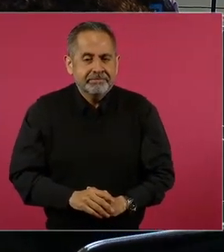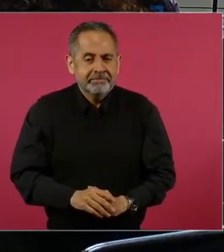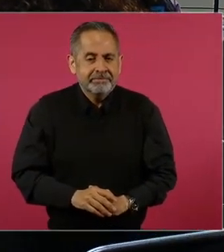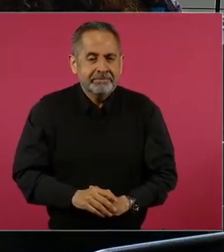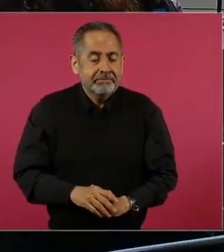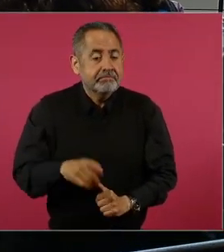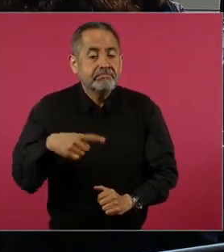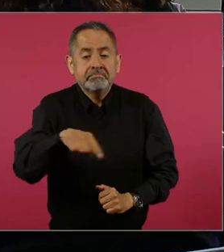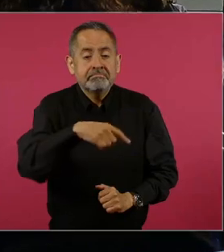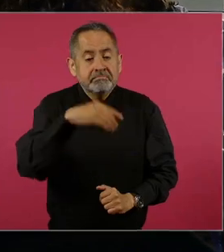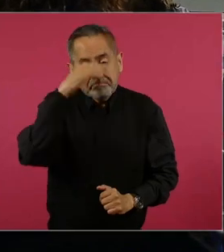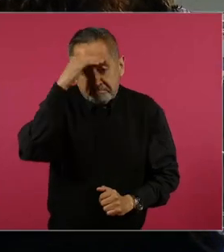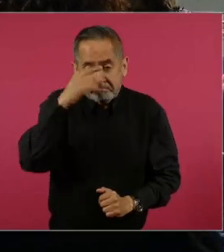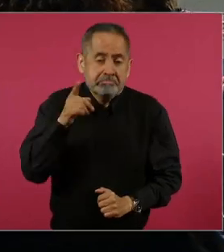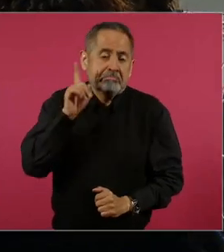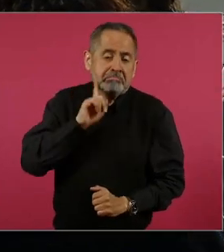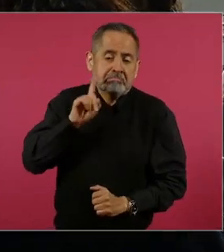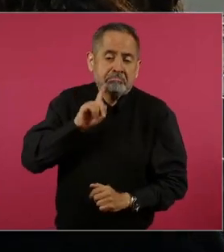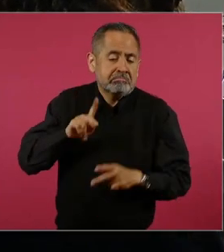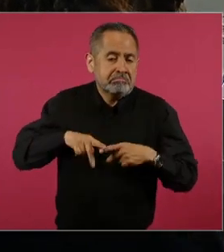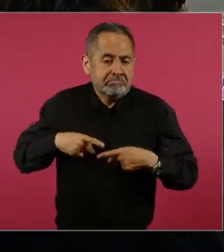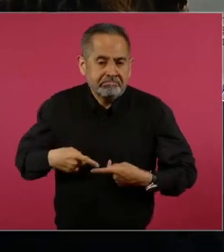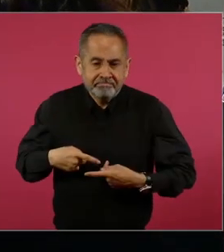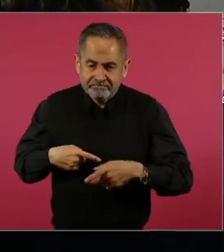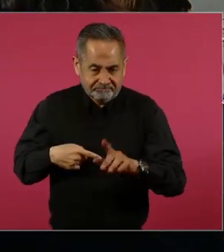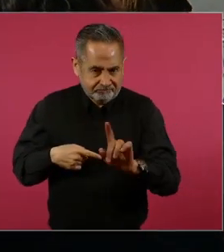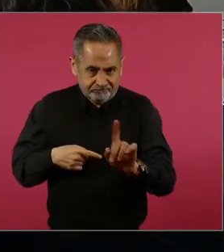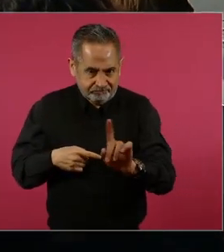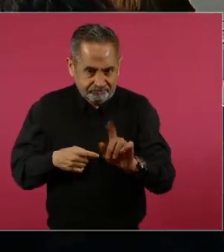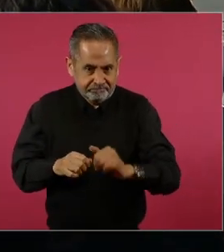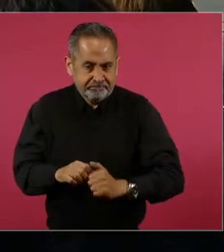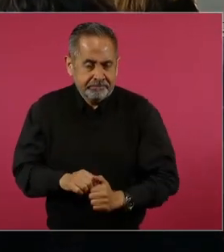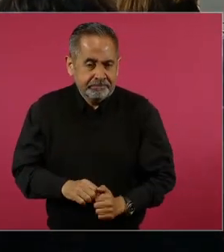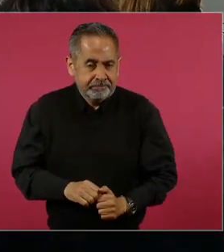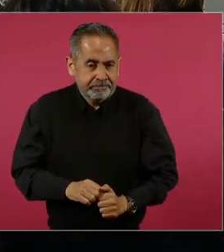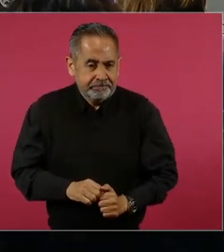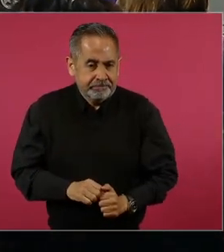van a pensar que va a ser